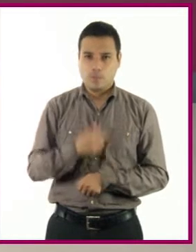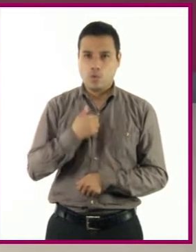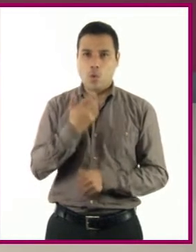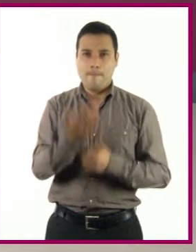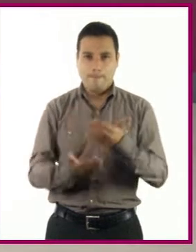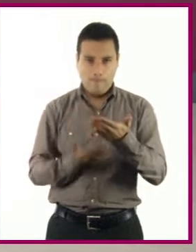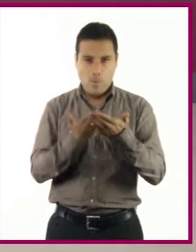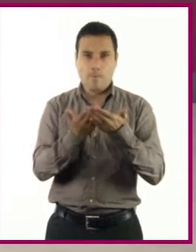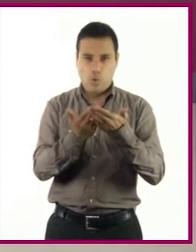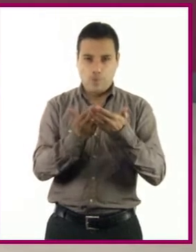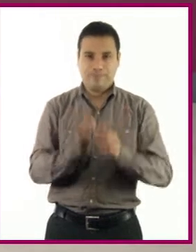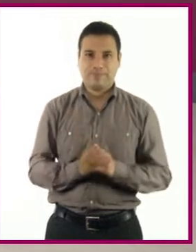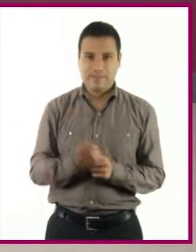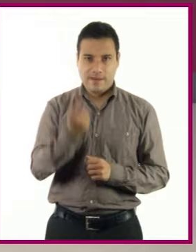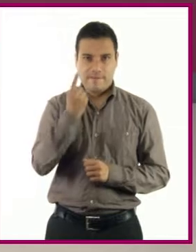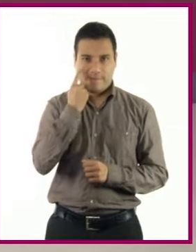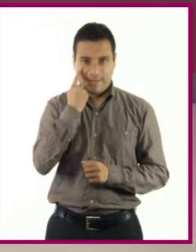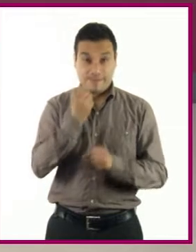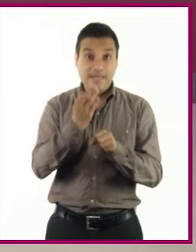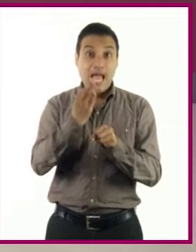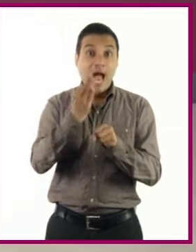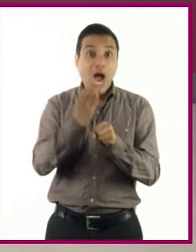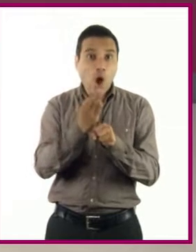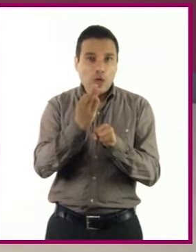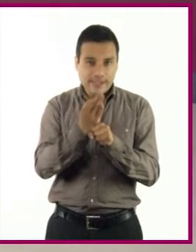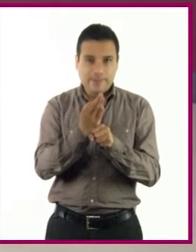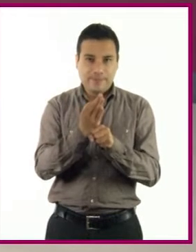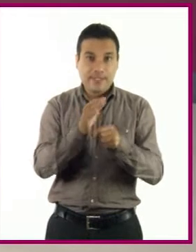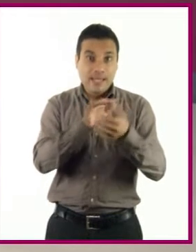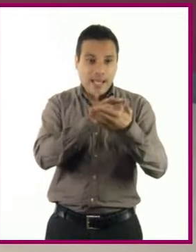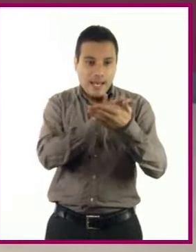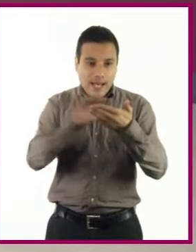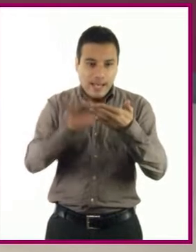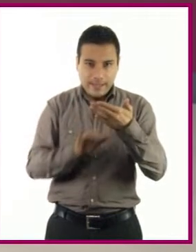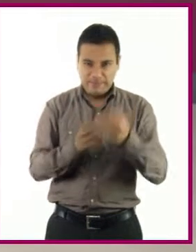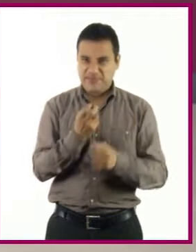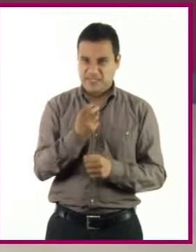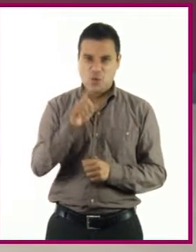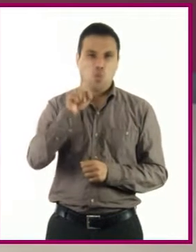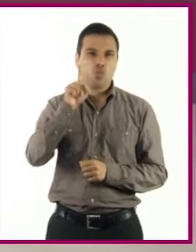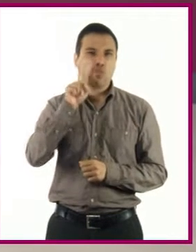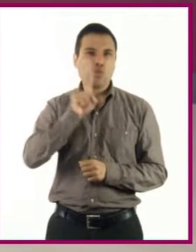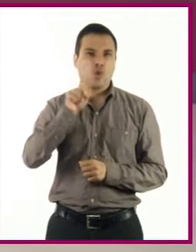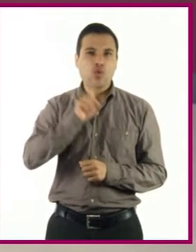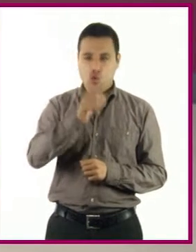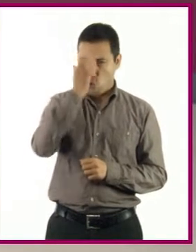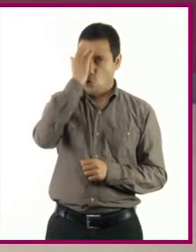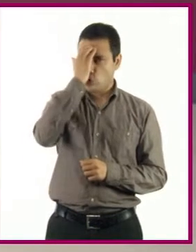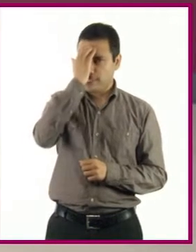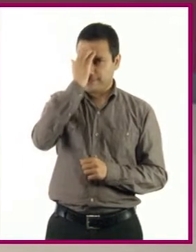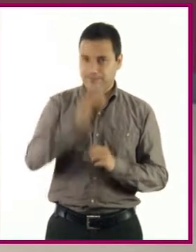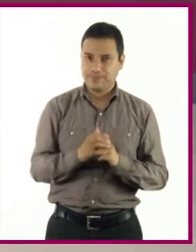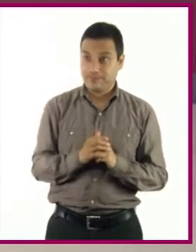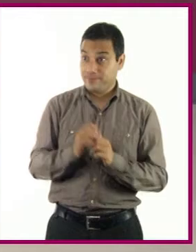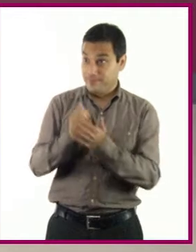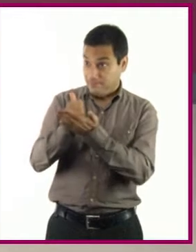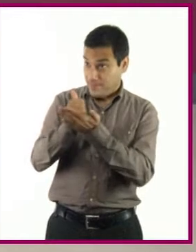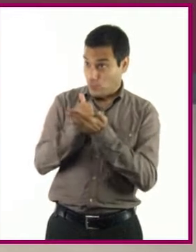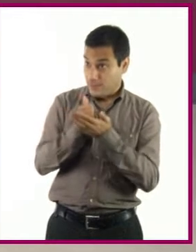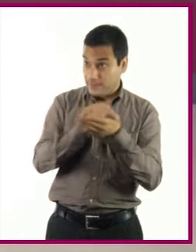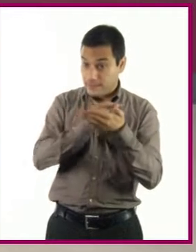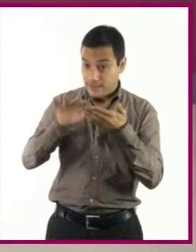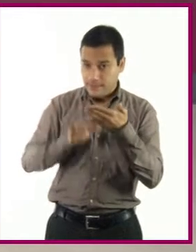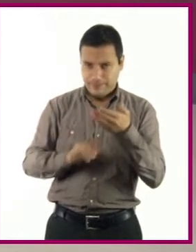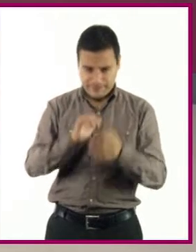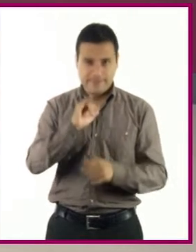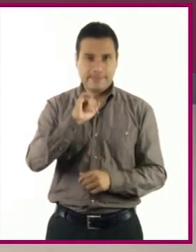propongo escuchar la siguiente lectura para conocer más sobre ella y sus escritos. ¿Me ayudas, Nadia? Por